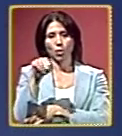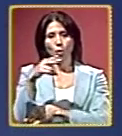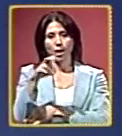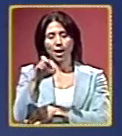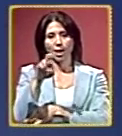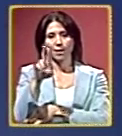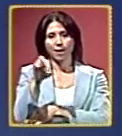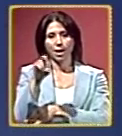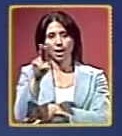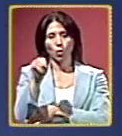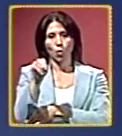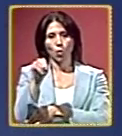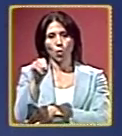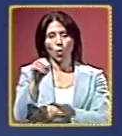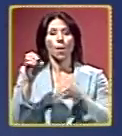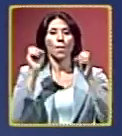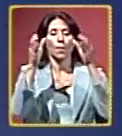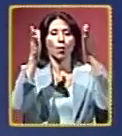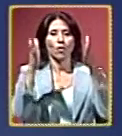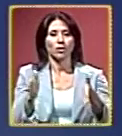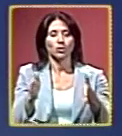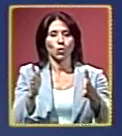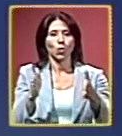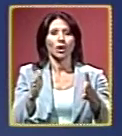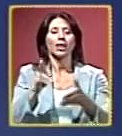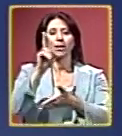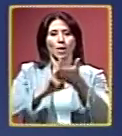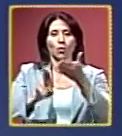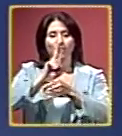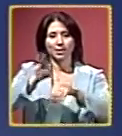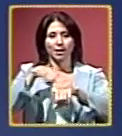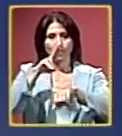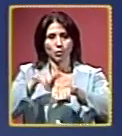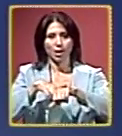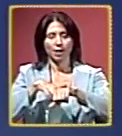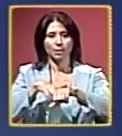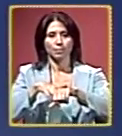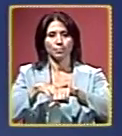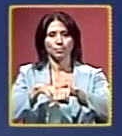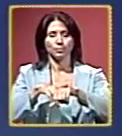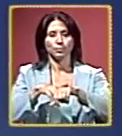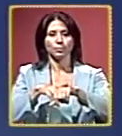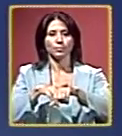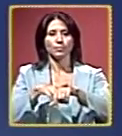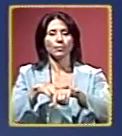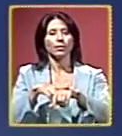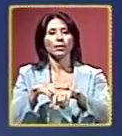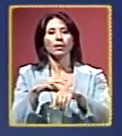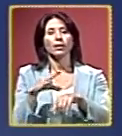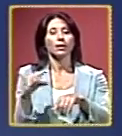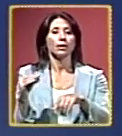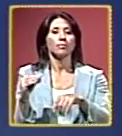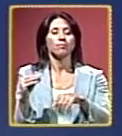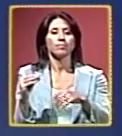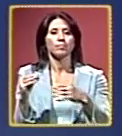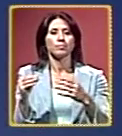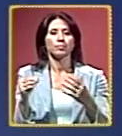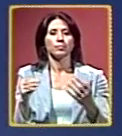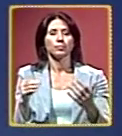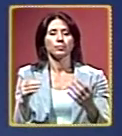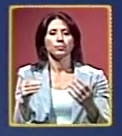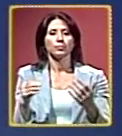profesor de nuestra hermana, la Universidad Nacional, y